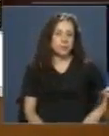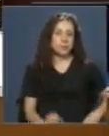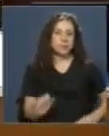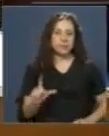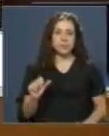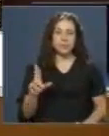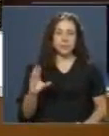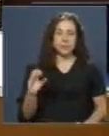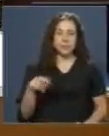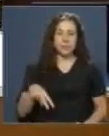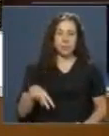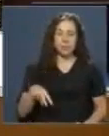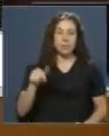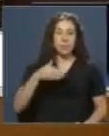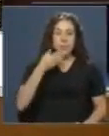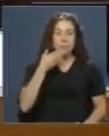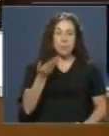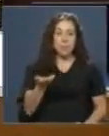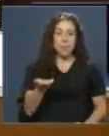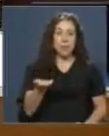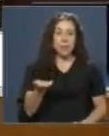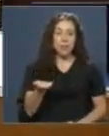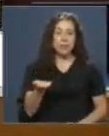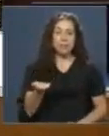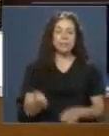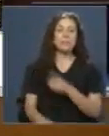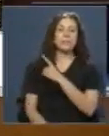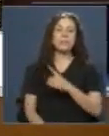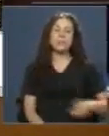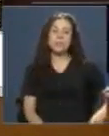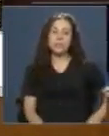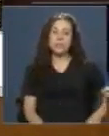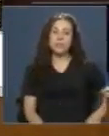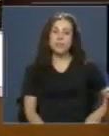Alarcón. Le ofrezco la palabra al señor diputado, don Frank Sauerman.